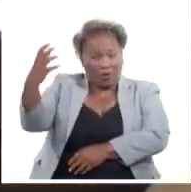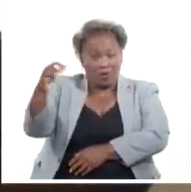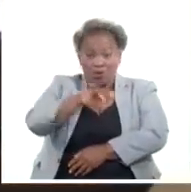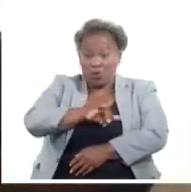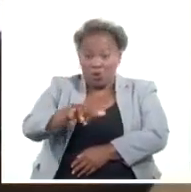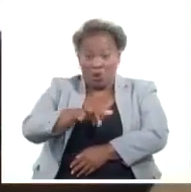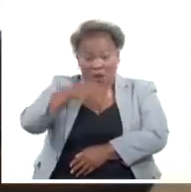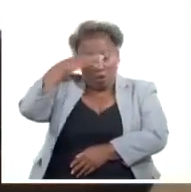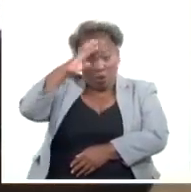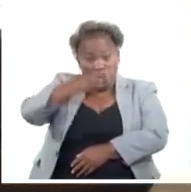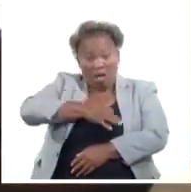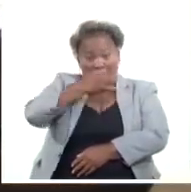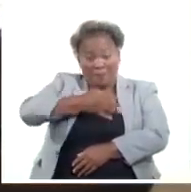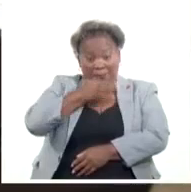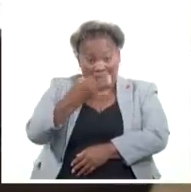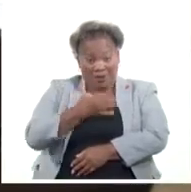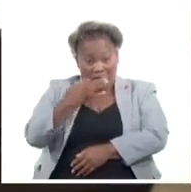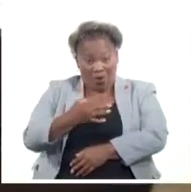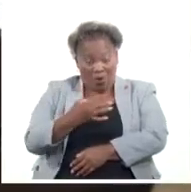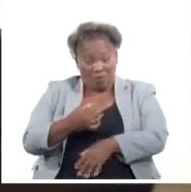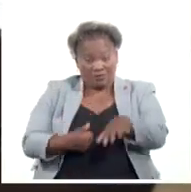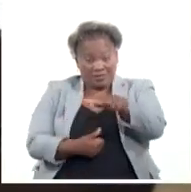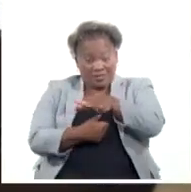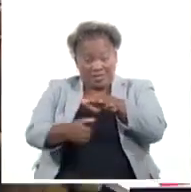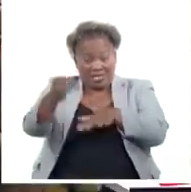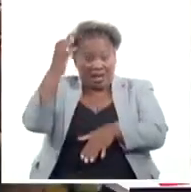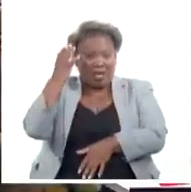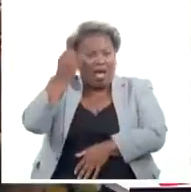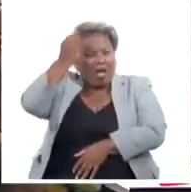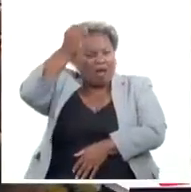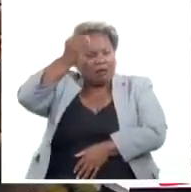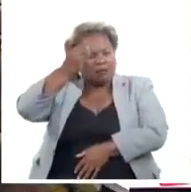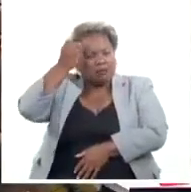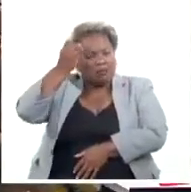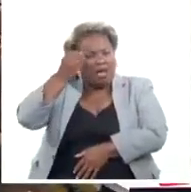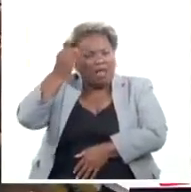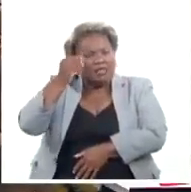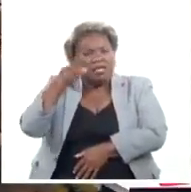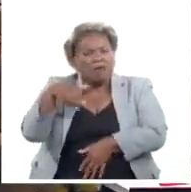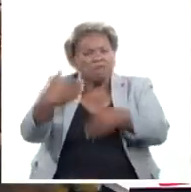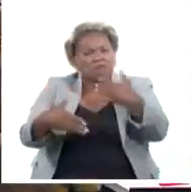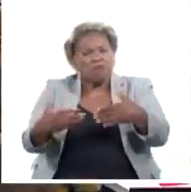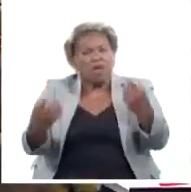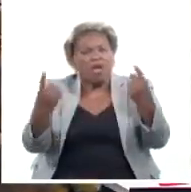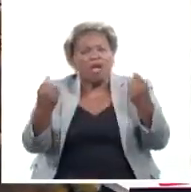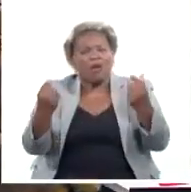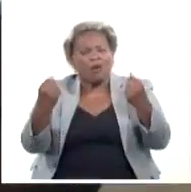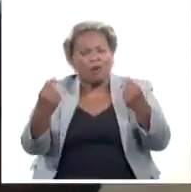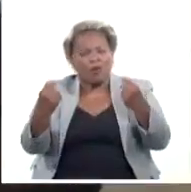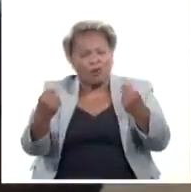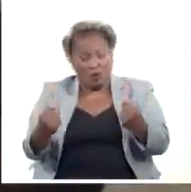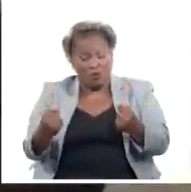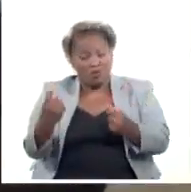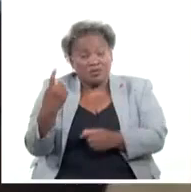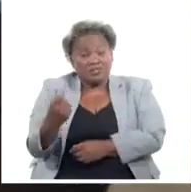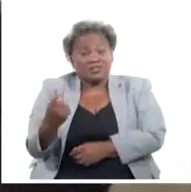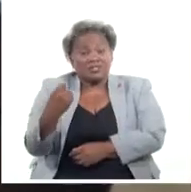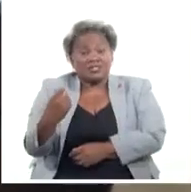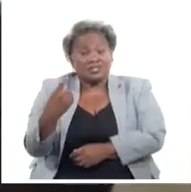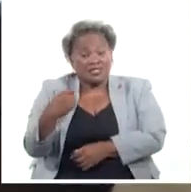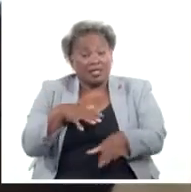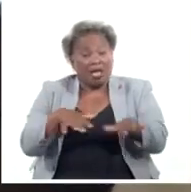primer secretario del partido dedicó un profundo análisis a los retos económicos que imponen reactivar las